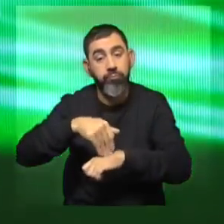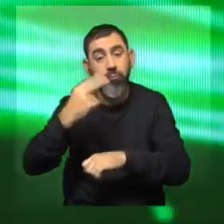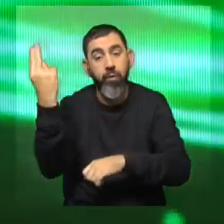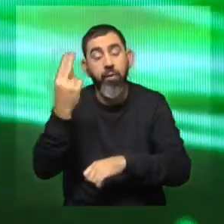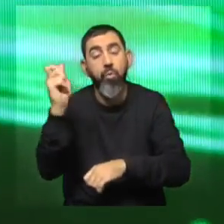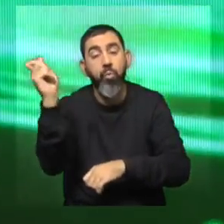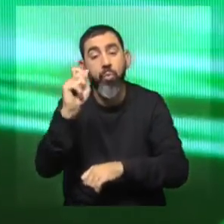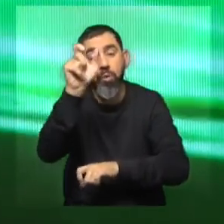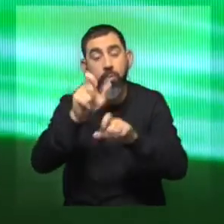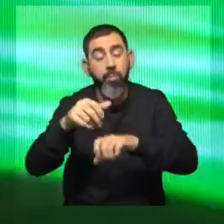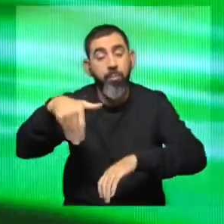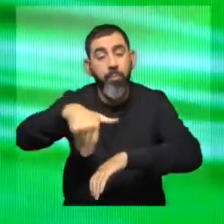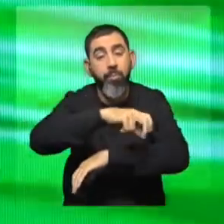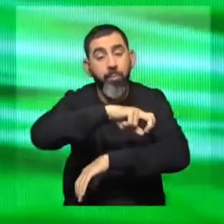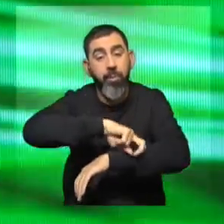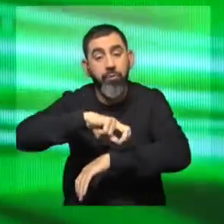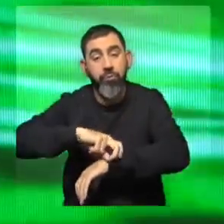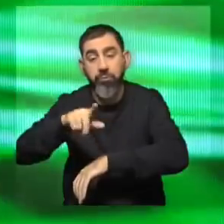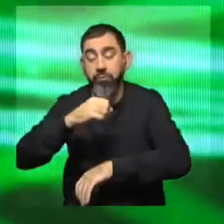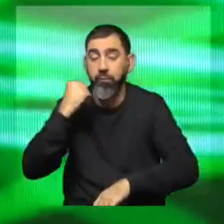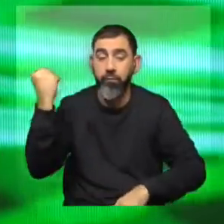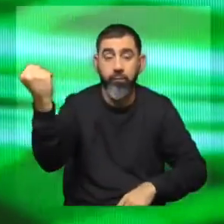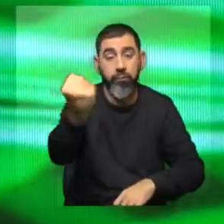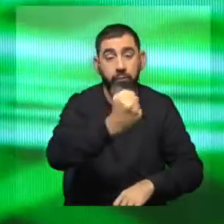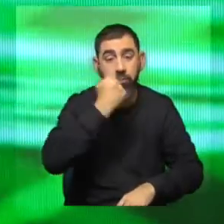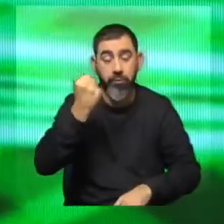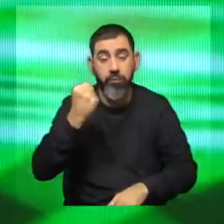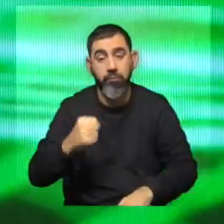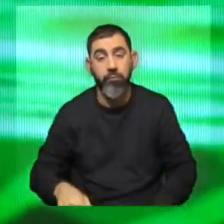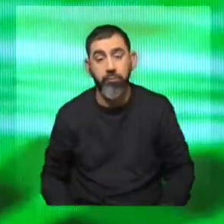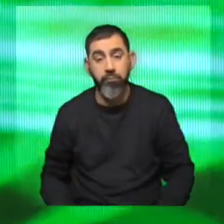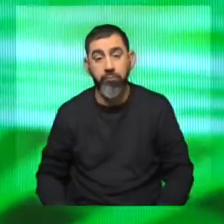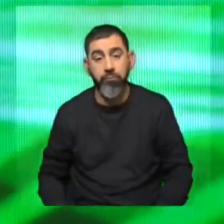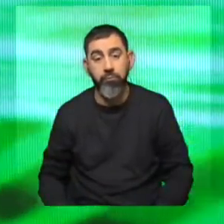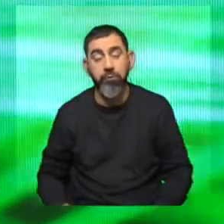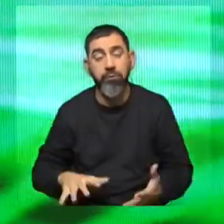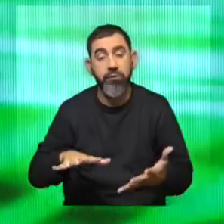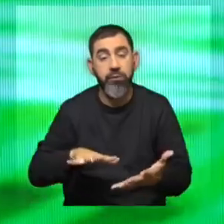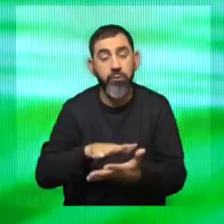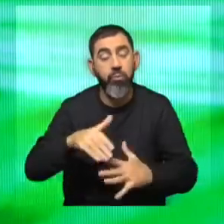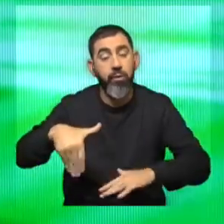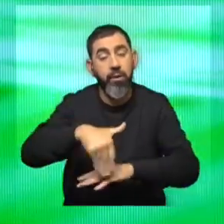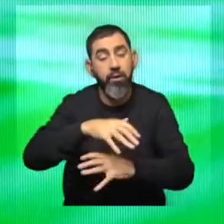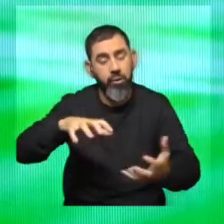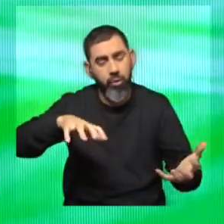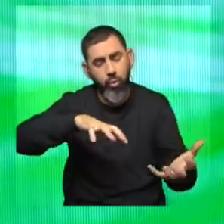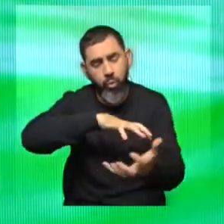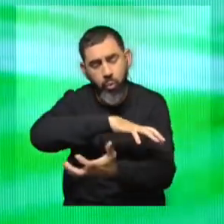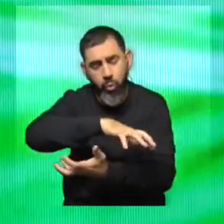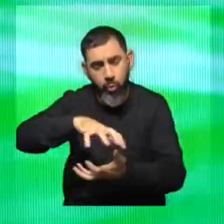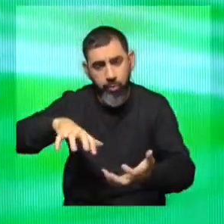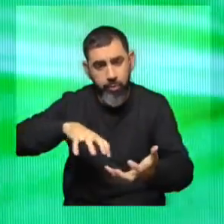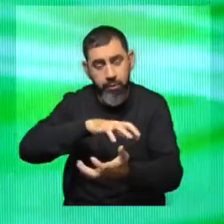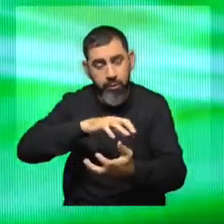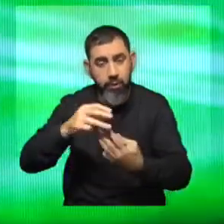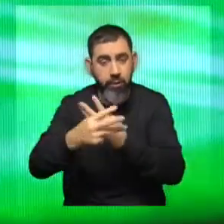barrios públicos para las personas en situación de calle Eso es fundamental es fundamental es fundamental Por eso digo la situación de calle es harta compleja en todos los términos